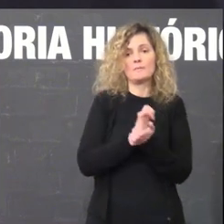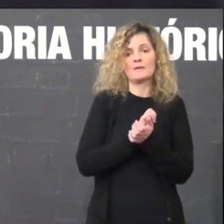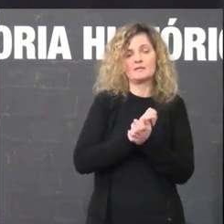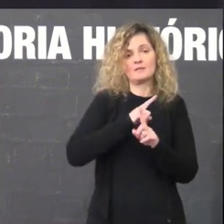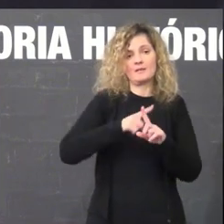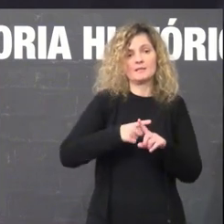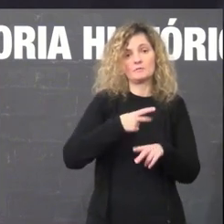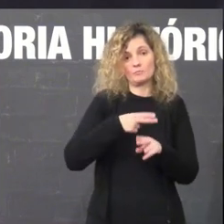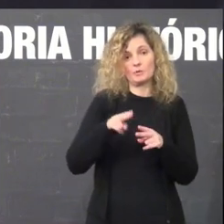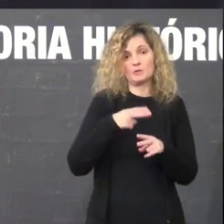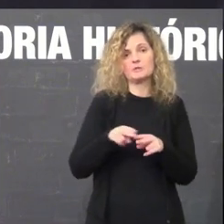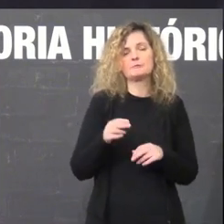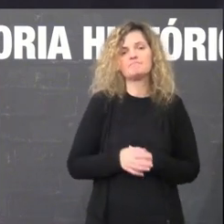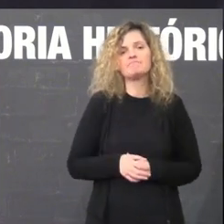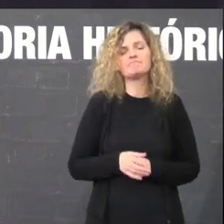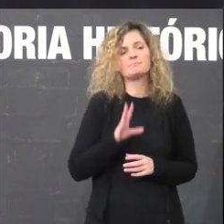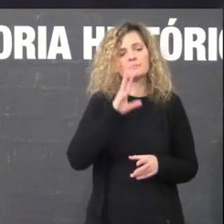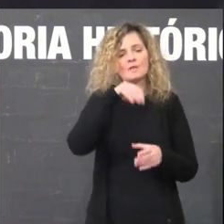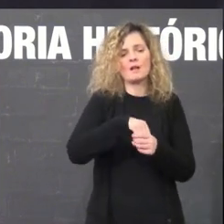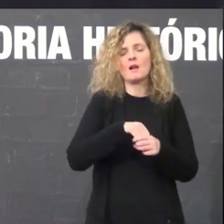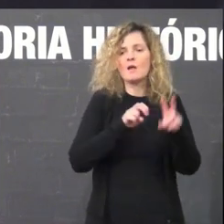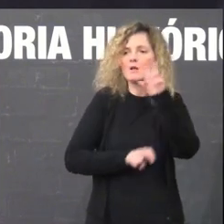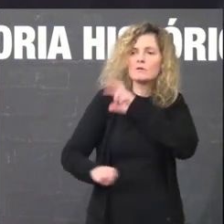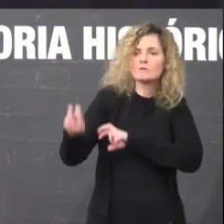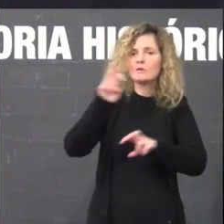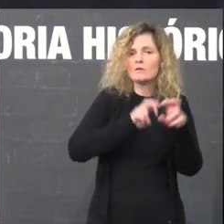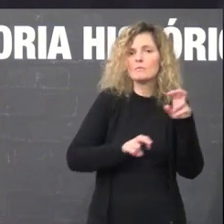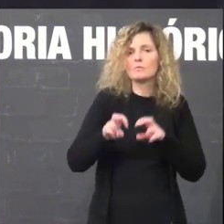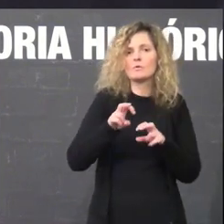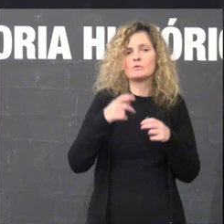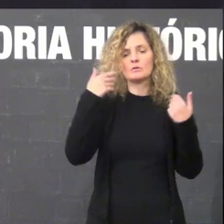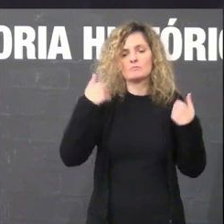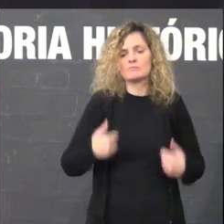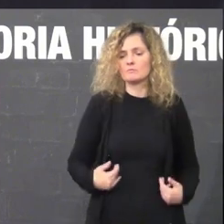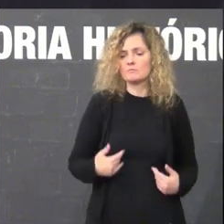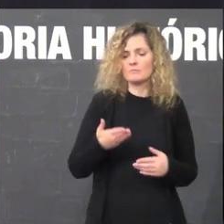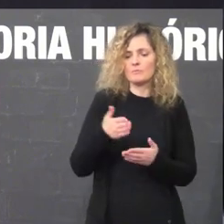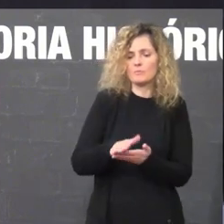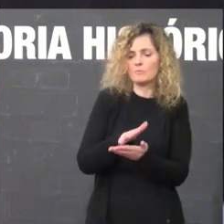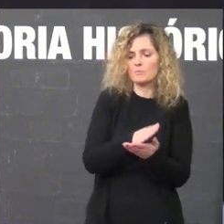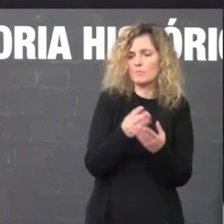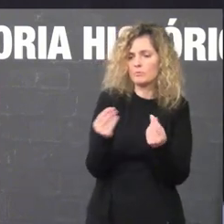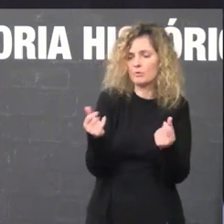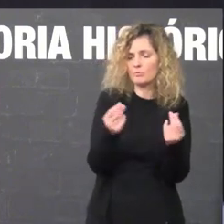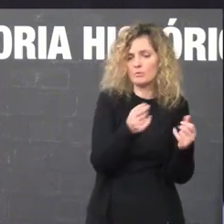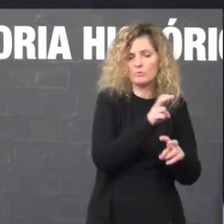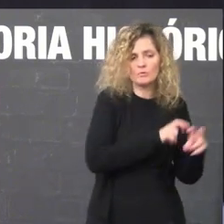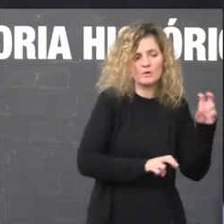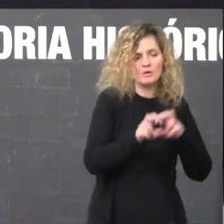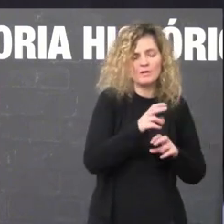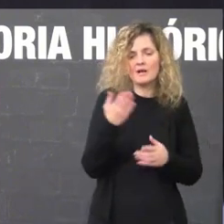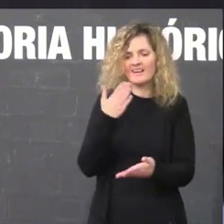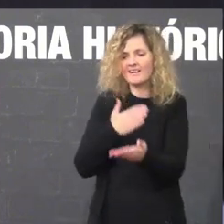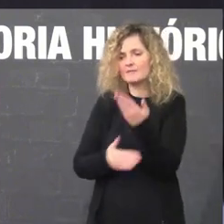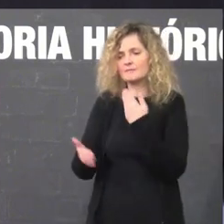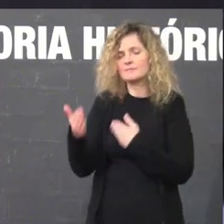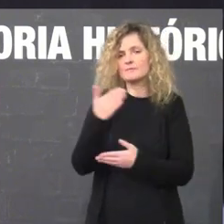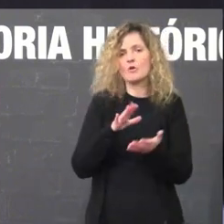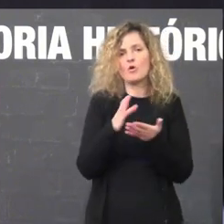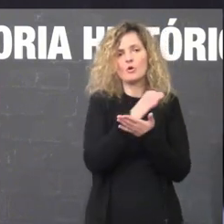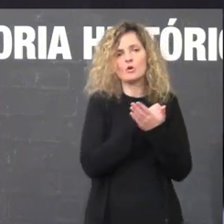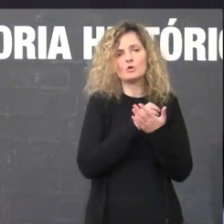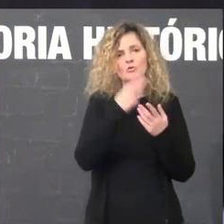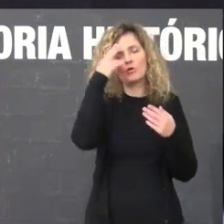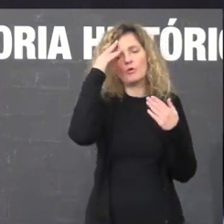político incluyó la búsqueda y la identificación de los restos de los desaparecidos La retirada de